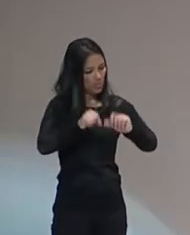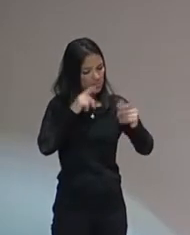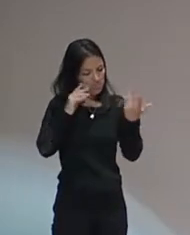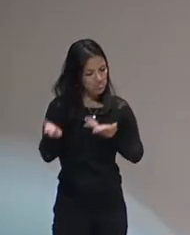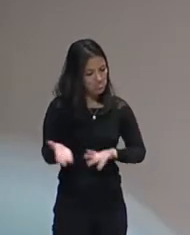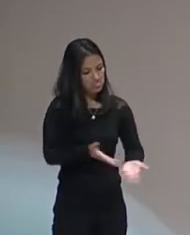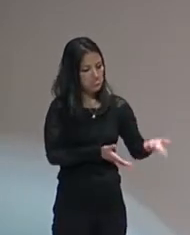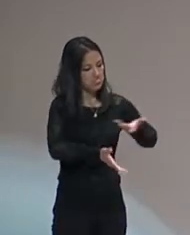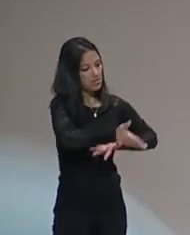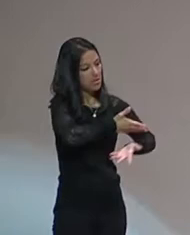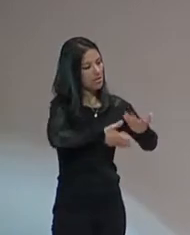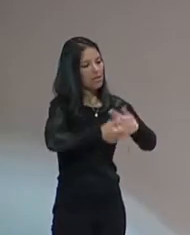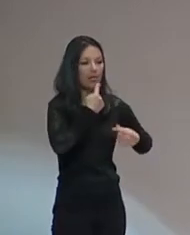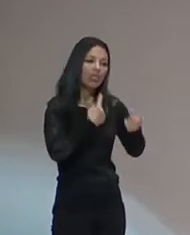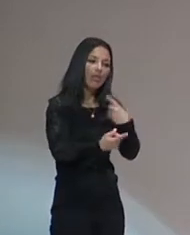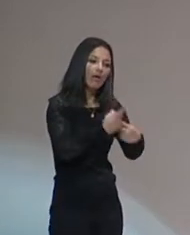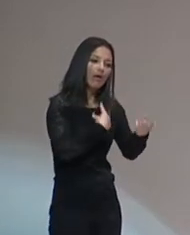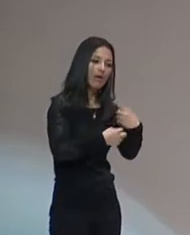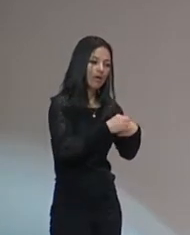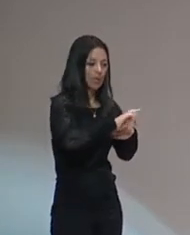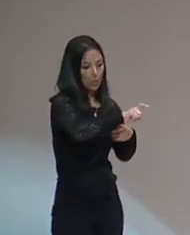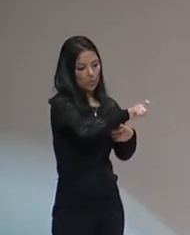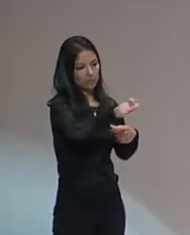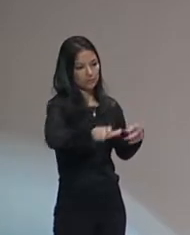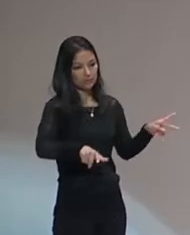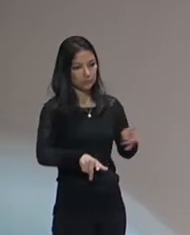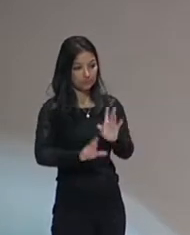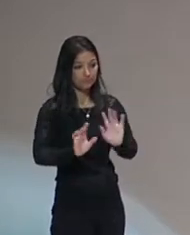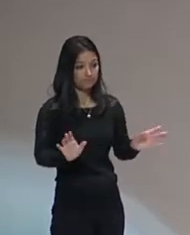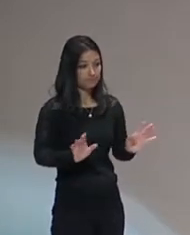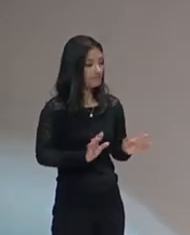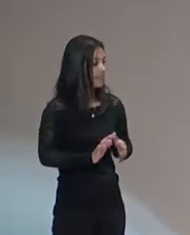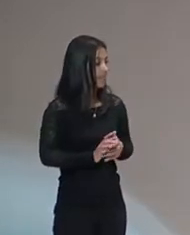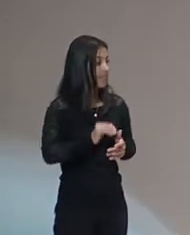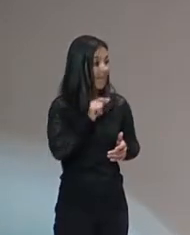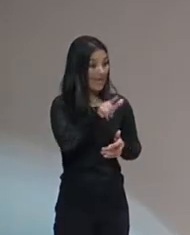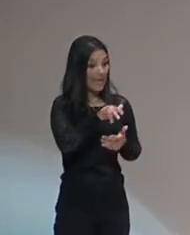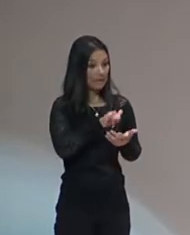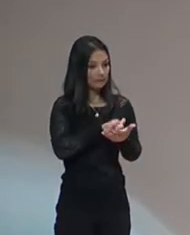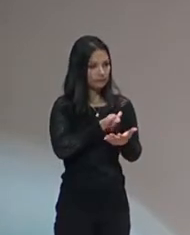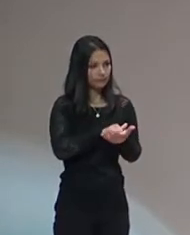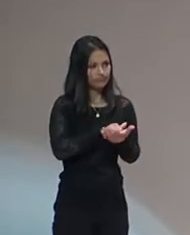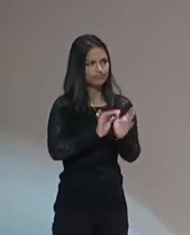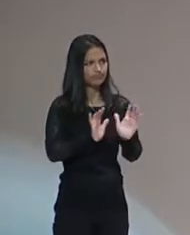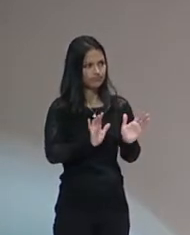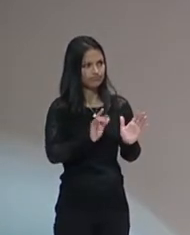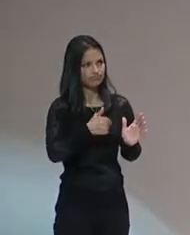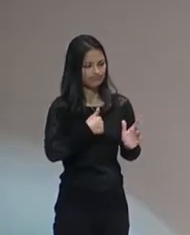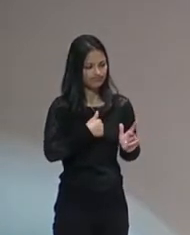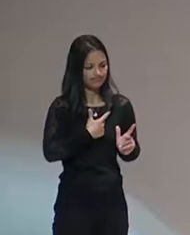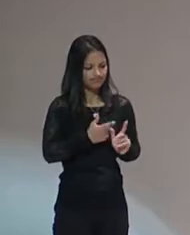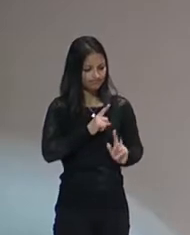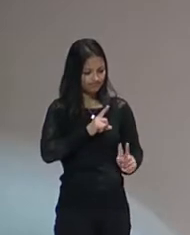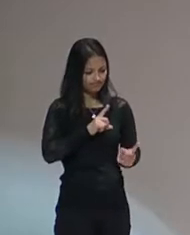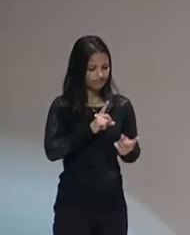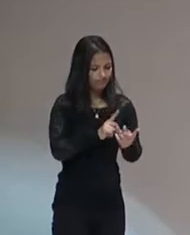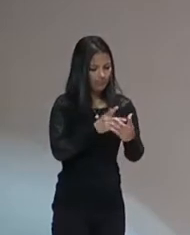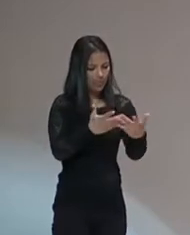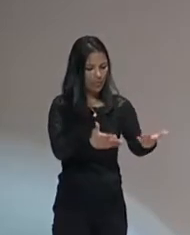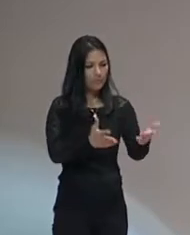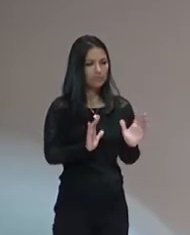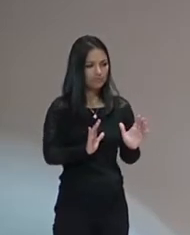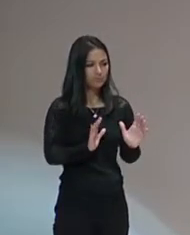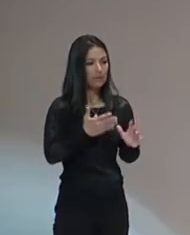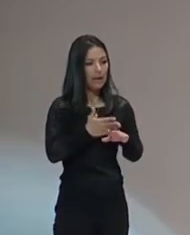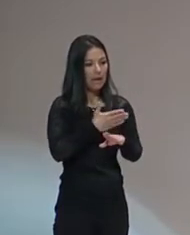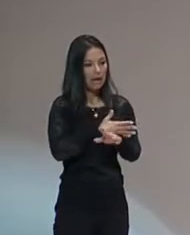otro. Devolver esa proximidad a el otro implica indudablemente que